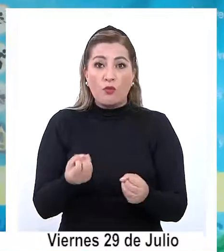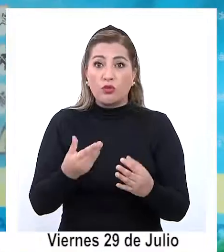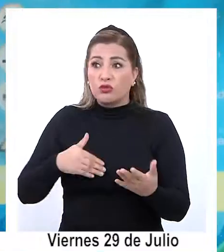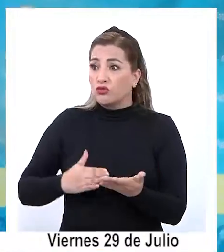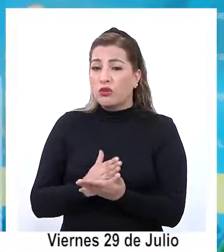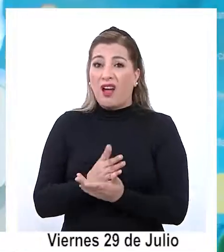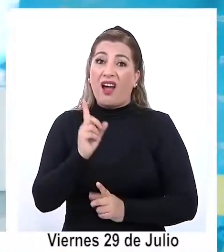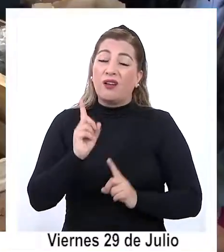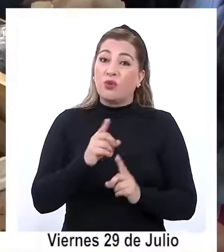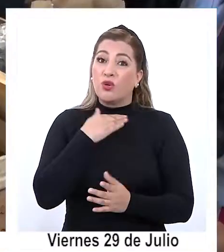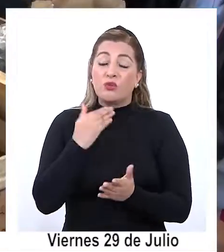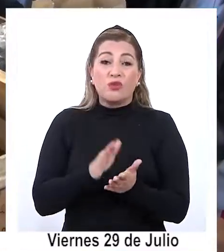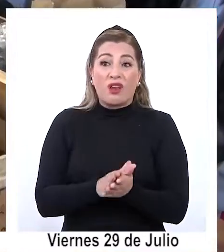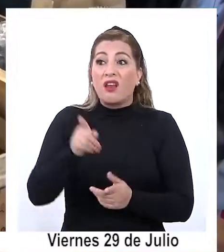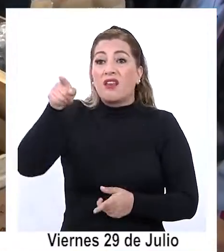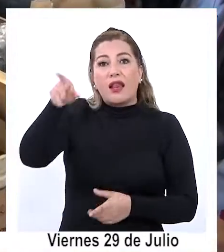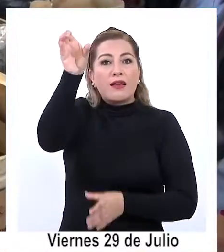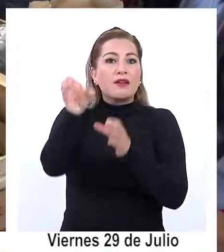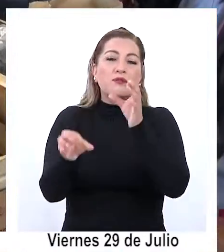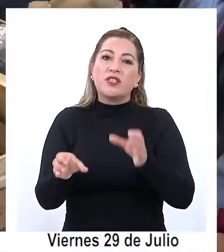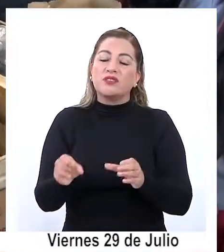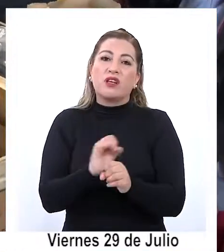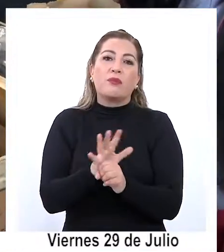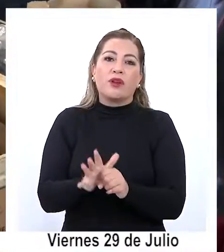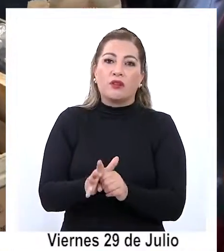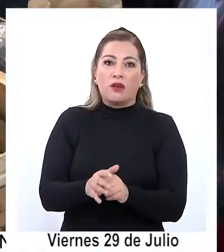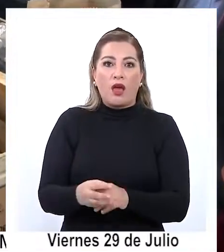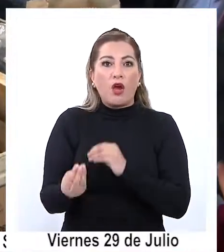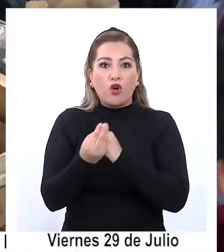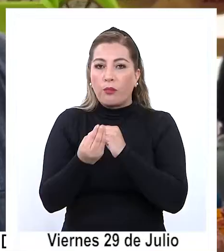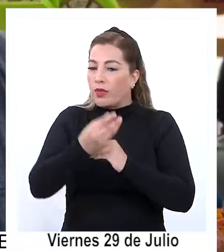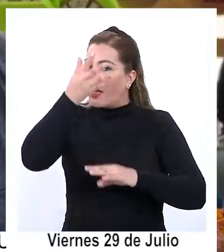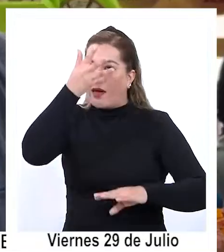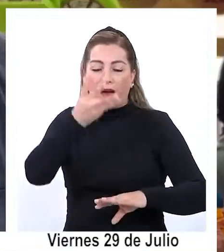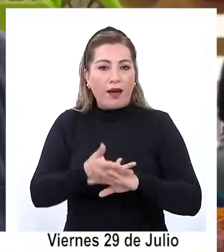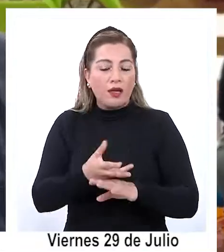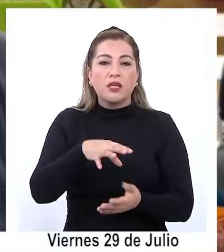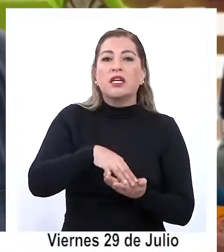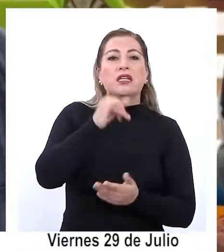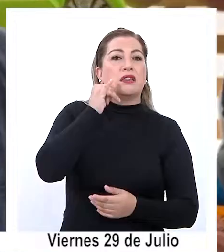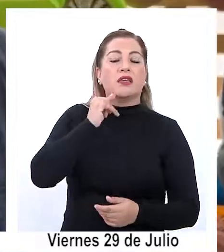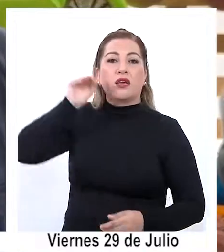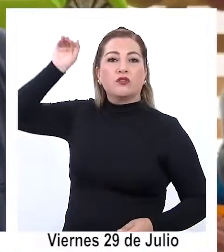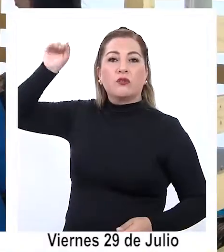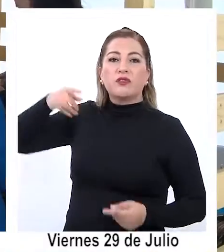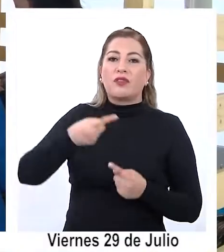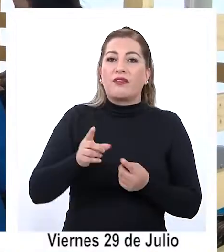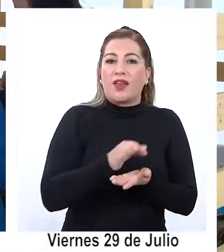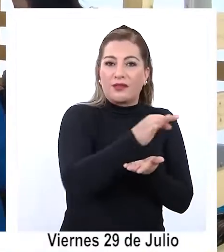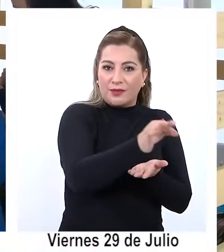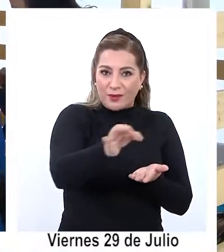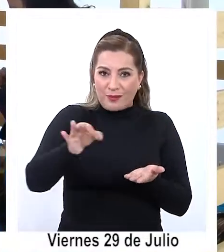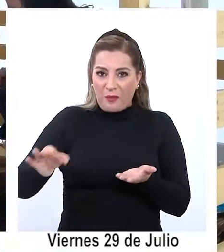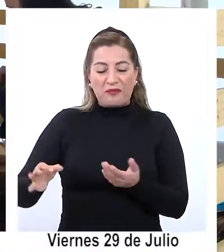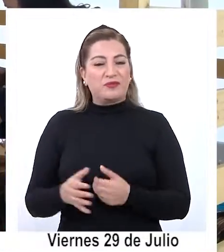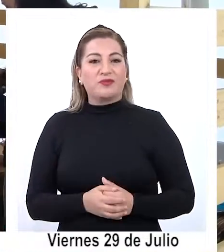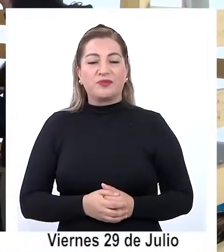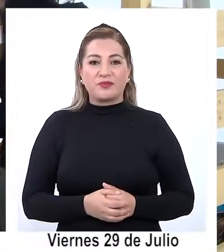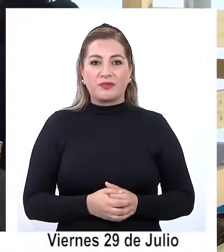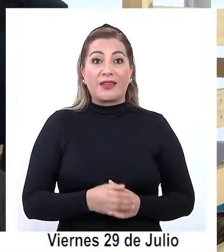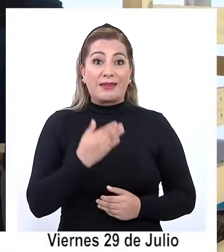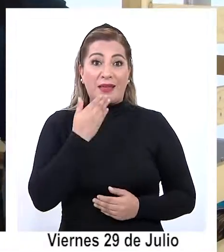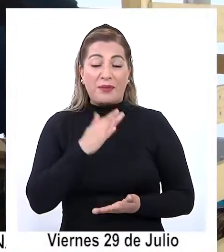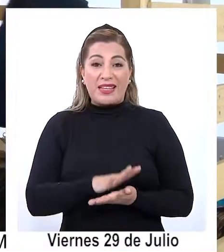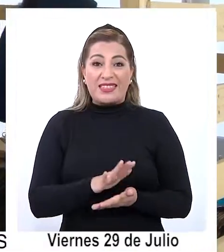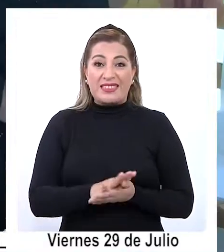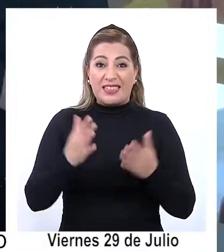partieron y gracias a ellos, ¿no es cierto?, durante pandemia no nos faltó el alimento en las mesas de Iquique, Alto Hospicio y las otras comunas de la región. Junto con